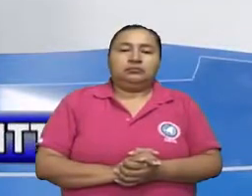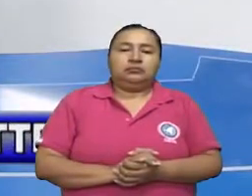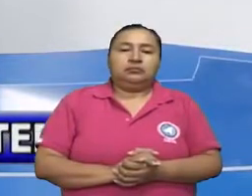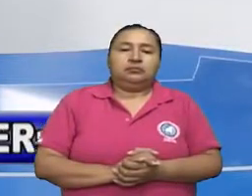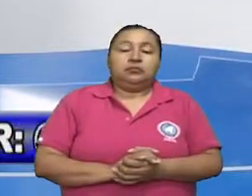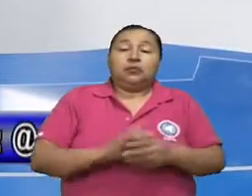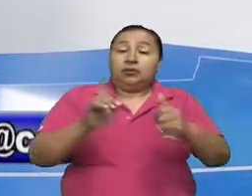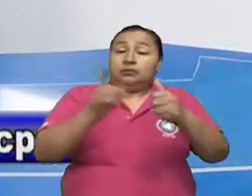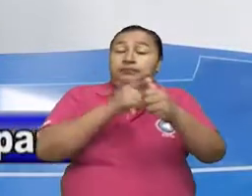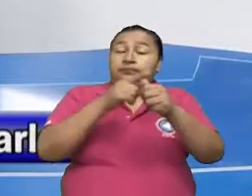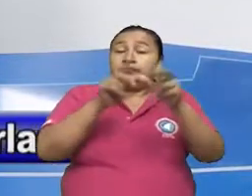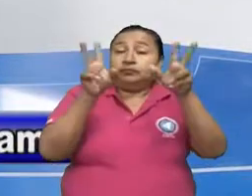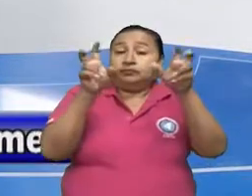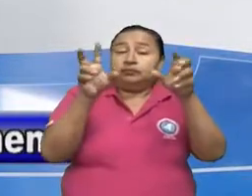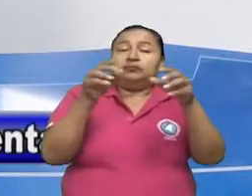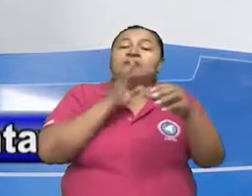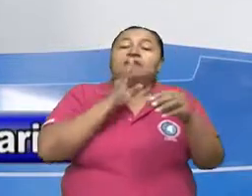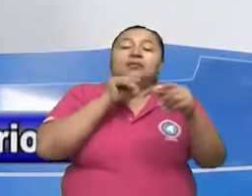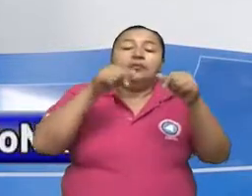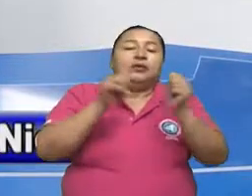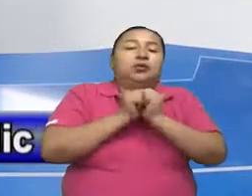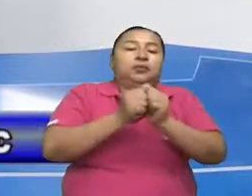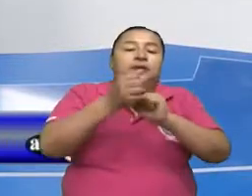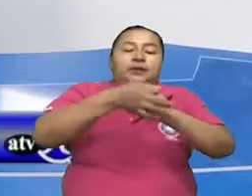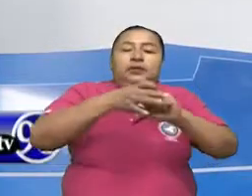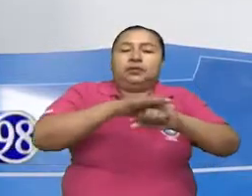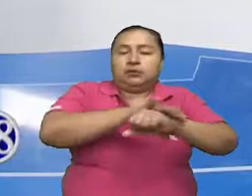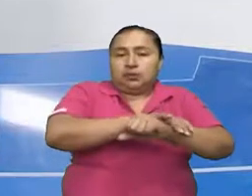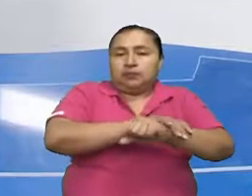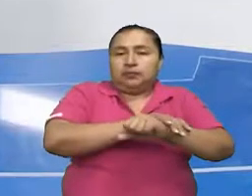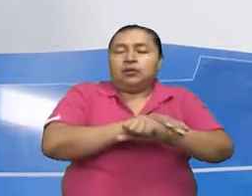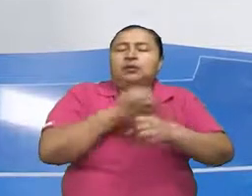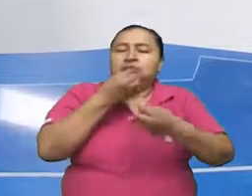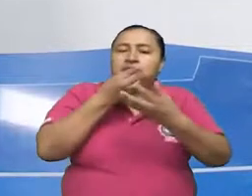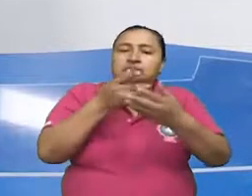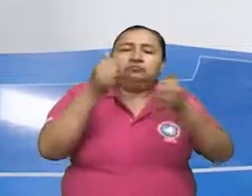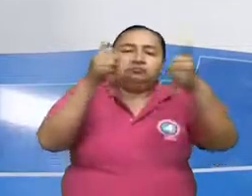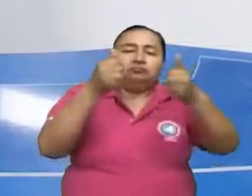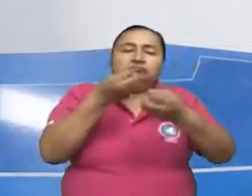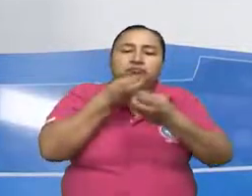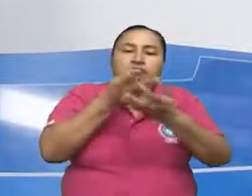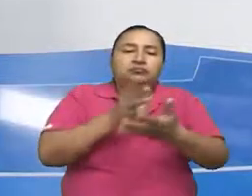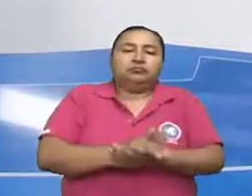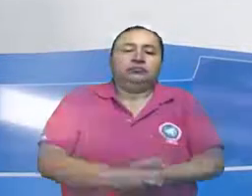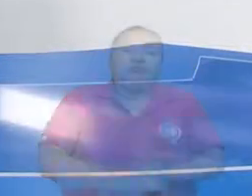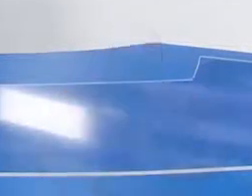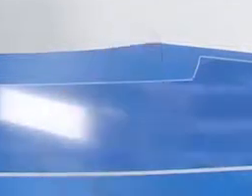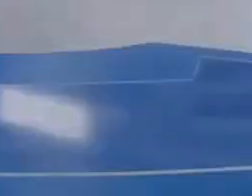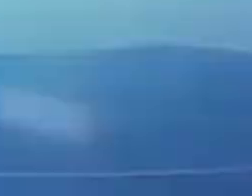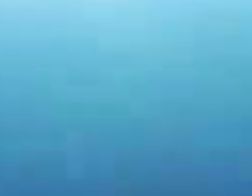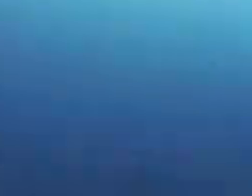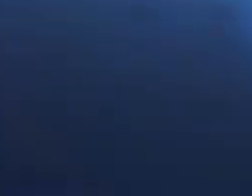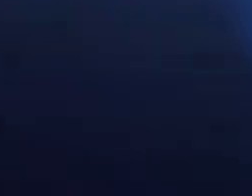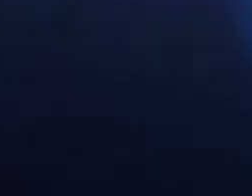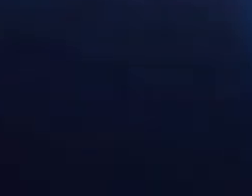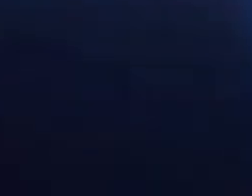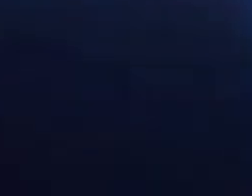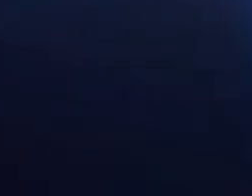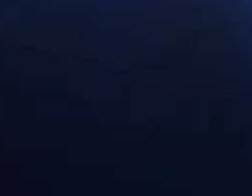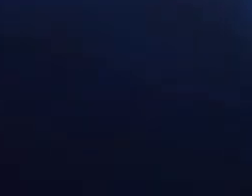Los principales temas abordados por la compañera Rosario Murillo los dejamos en el siguiente reporte.